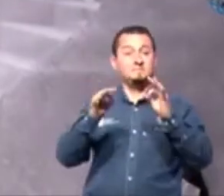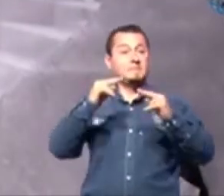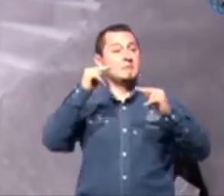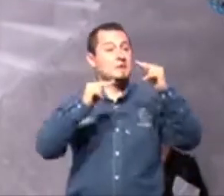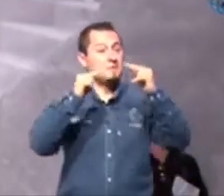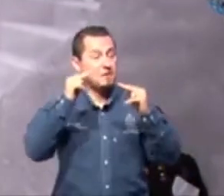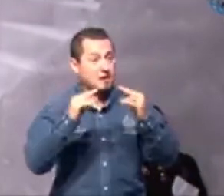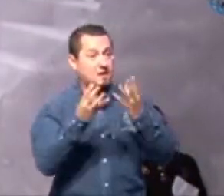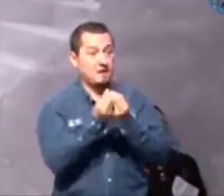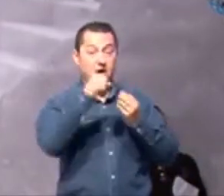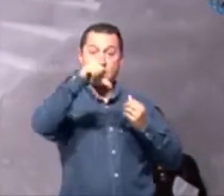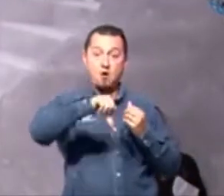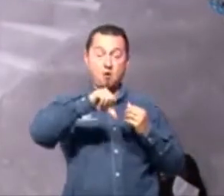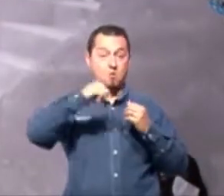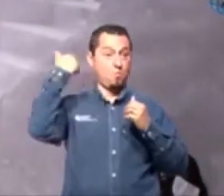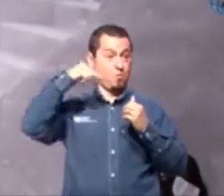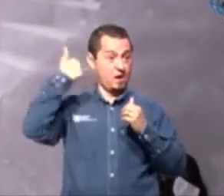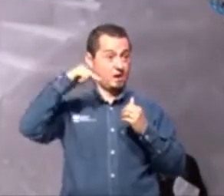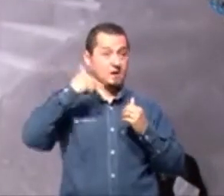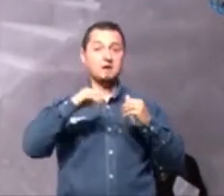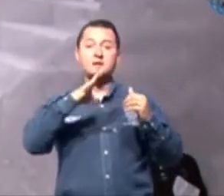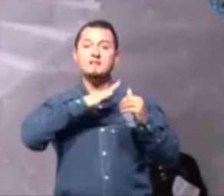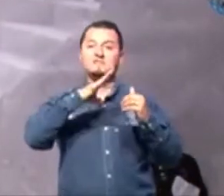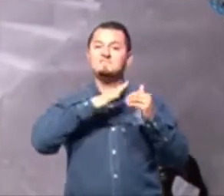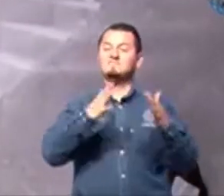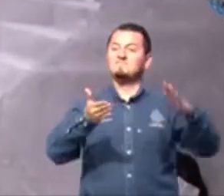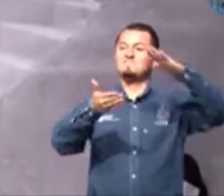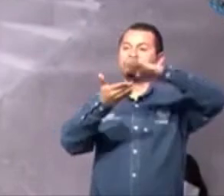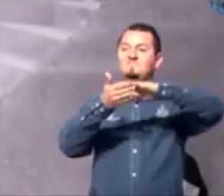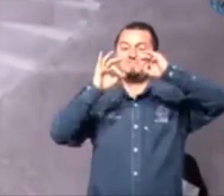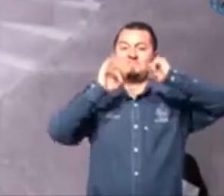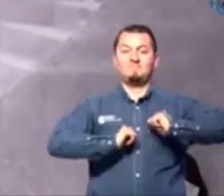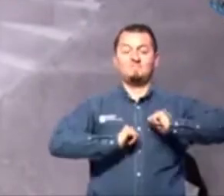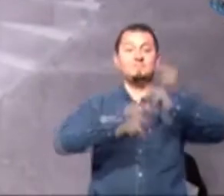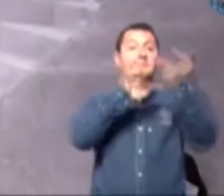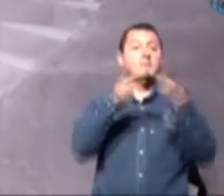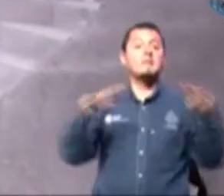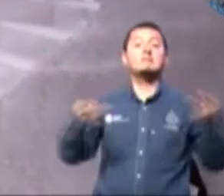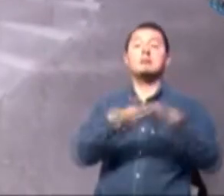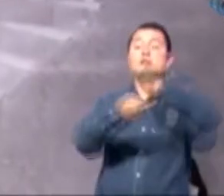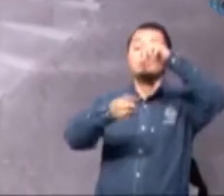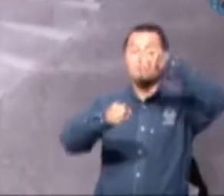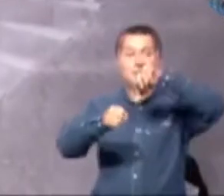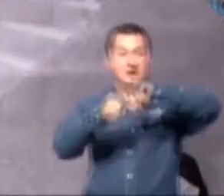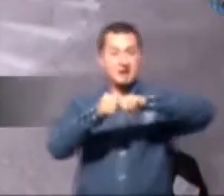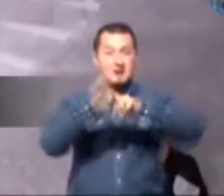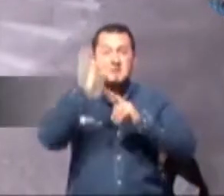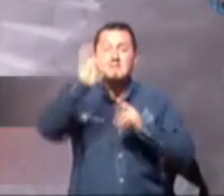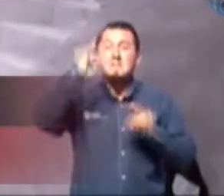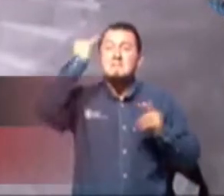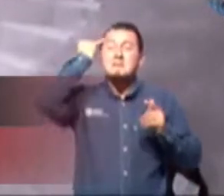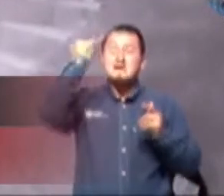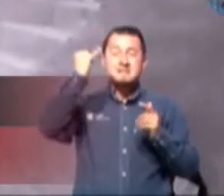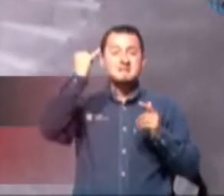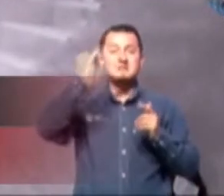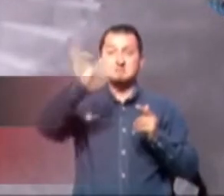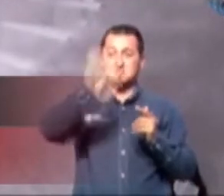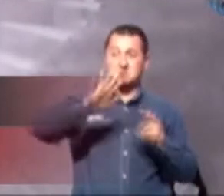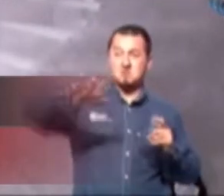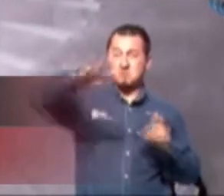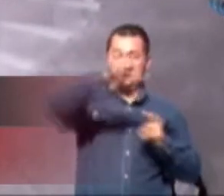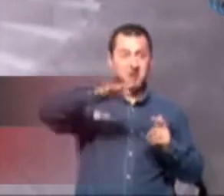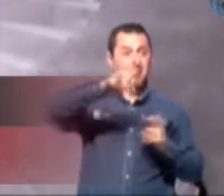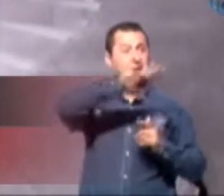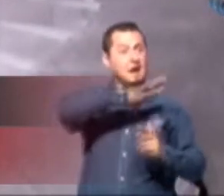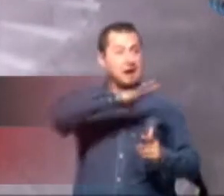y 6, así como la 11, 12, 13, 14 y 18, además de la Escuela Politécnica. Al final del acto, a los jóvenes